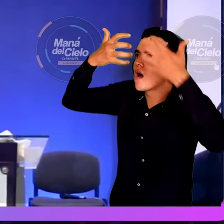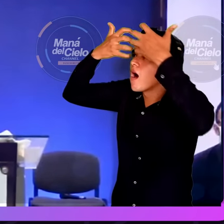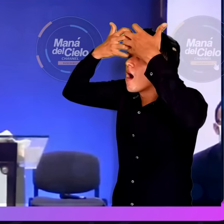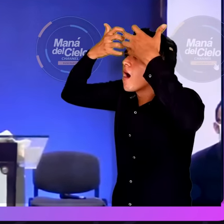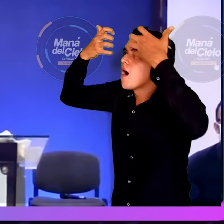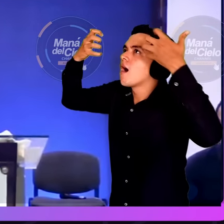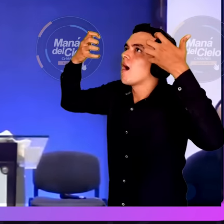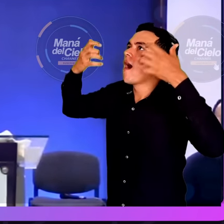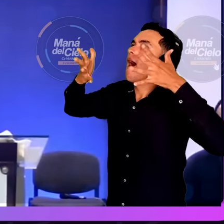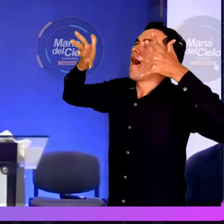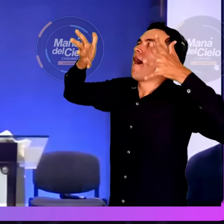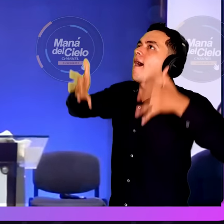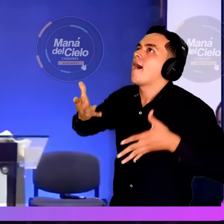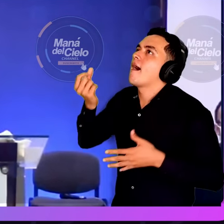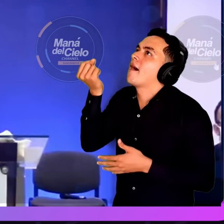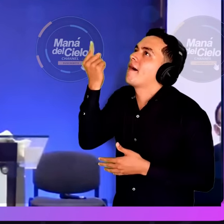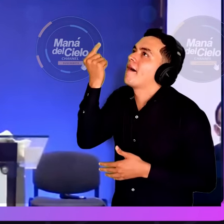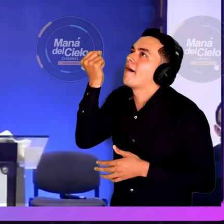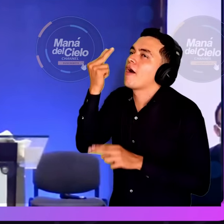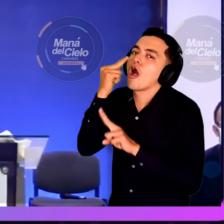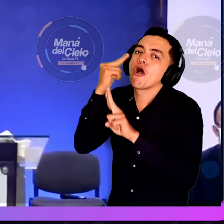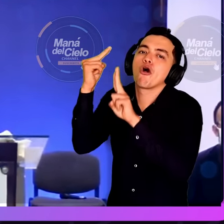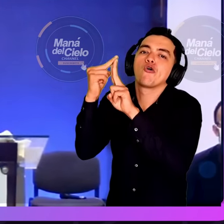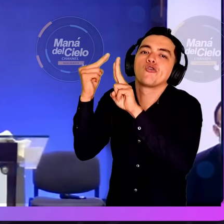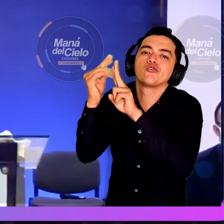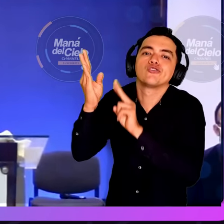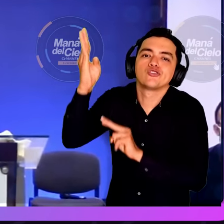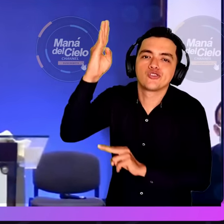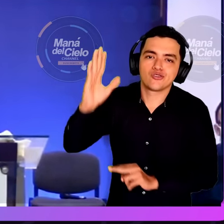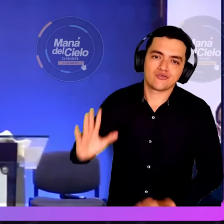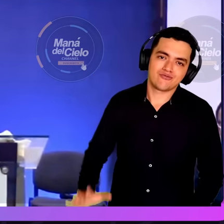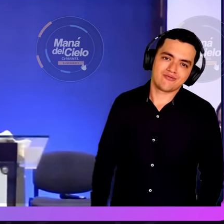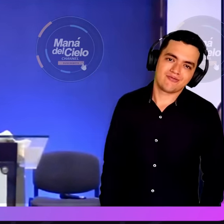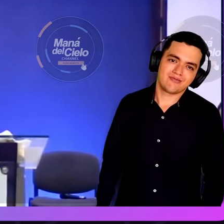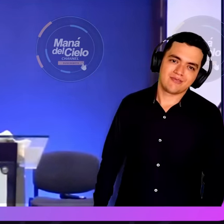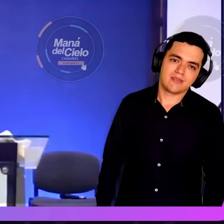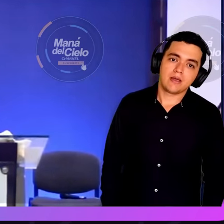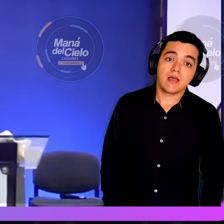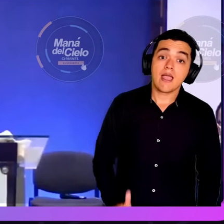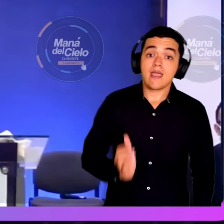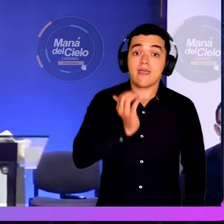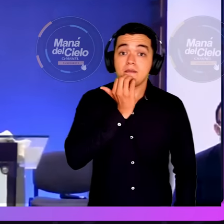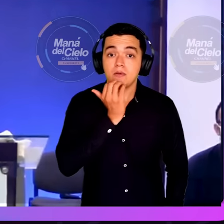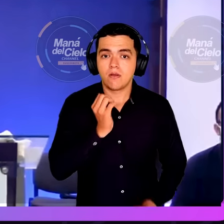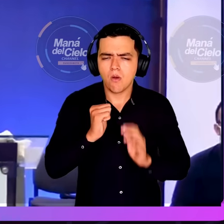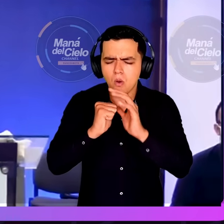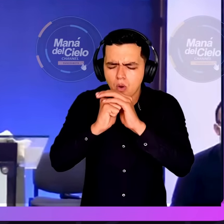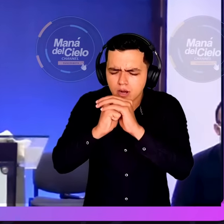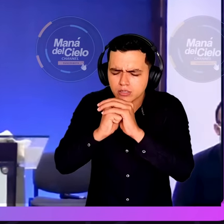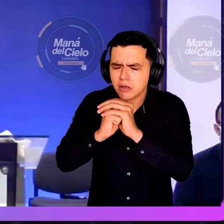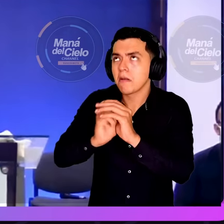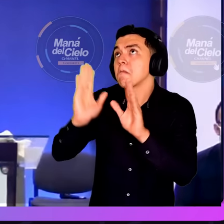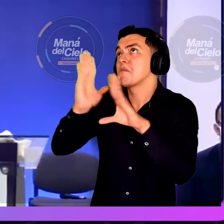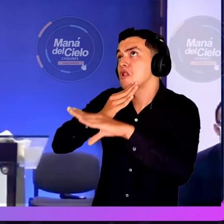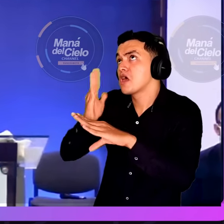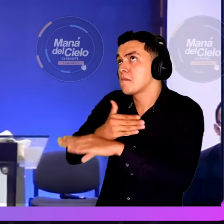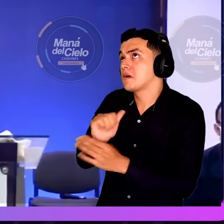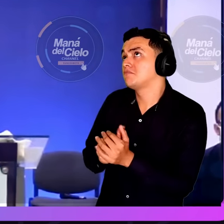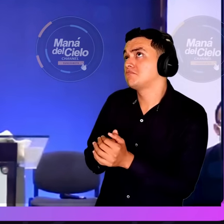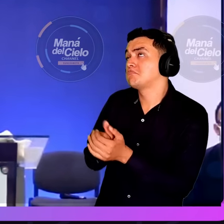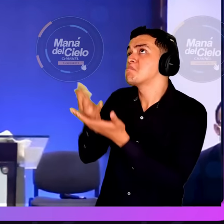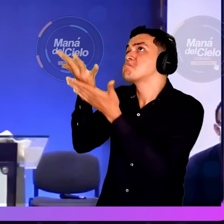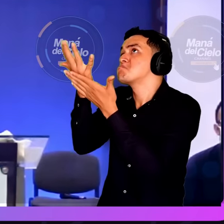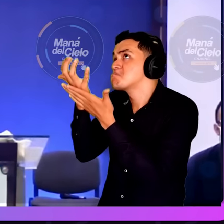profundidad de revelaciones y cosas. Yo no digo revelaciones como para pararme en un culto y decir: vea, Dios mostró